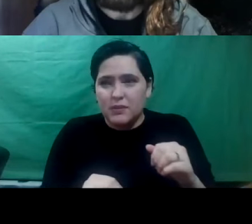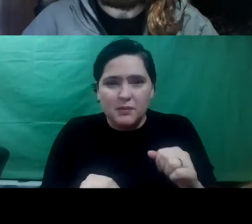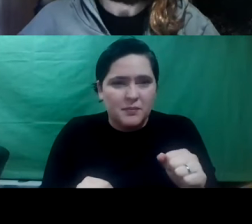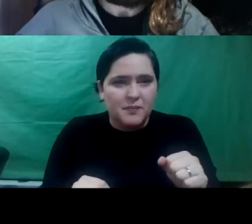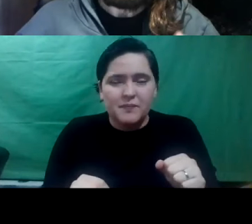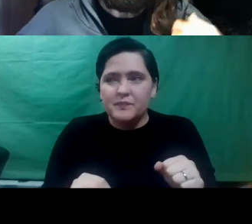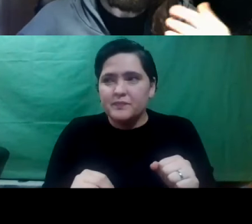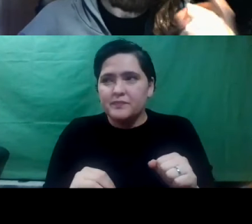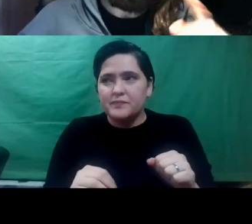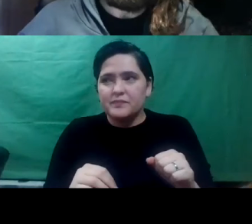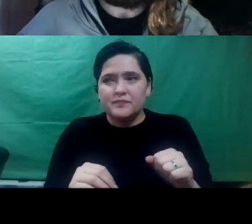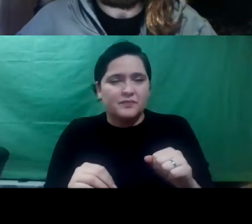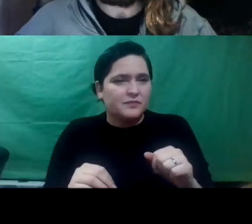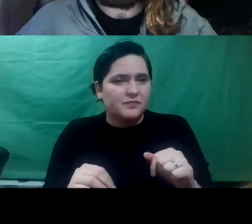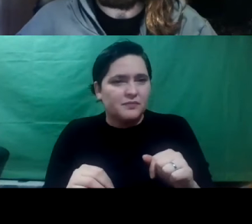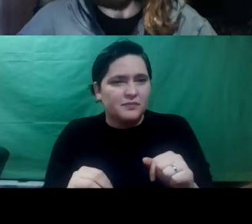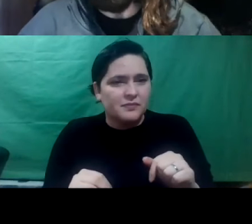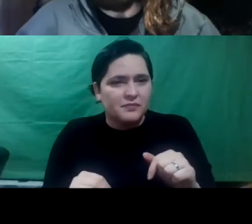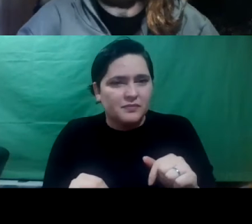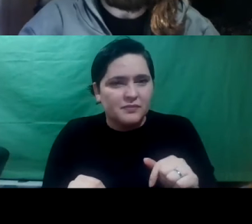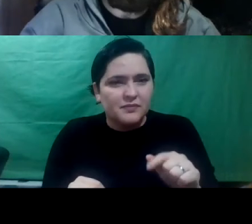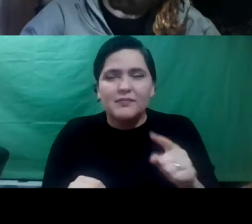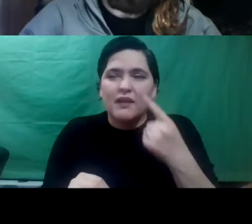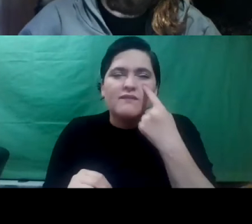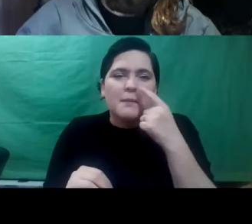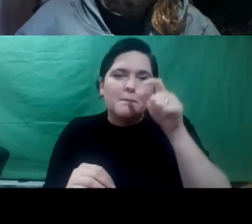entropía, con la experiencia subjetiva.